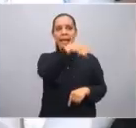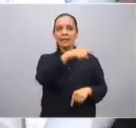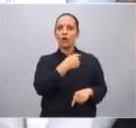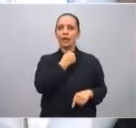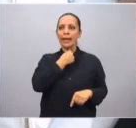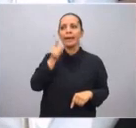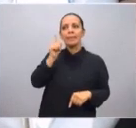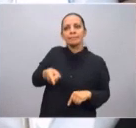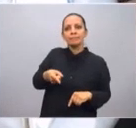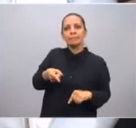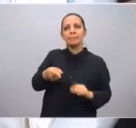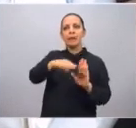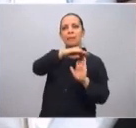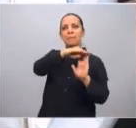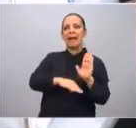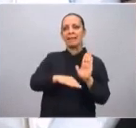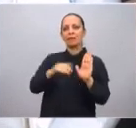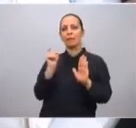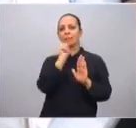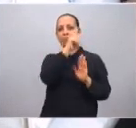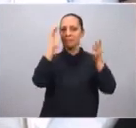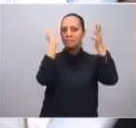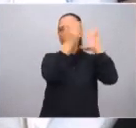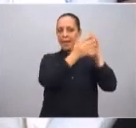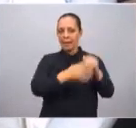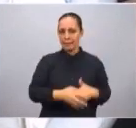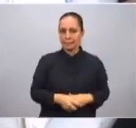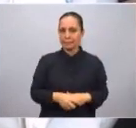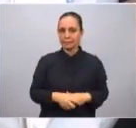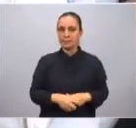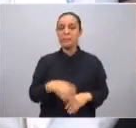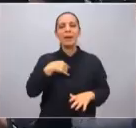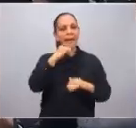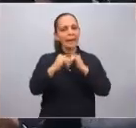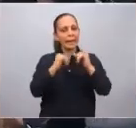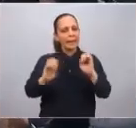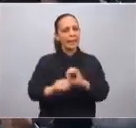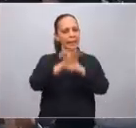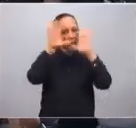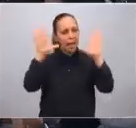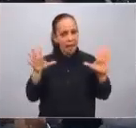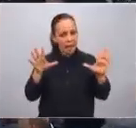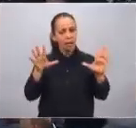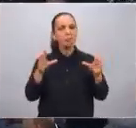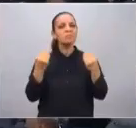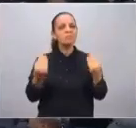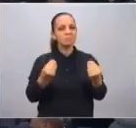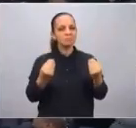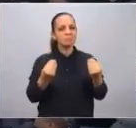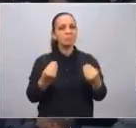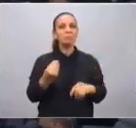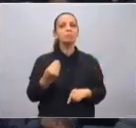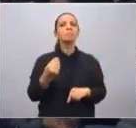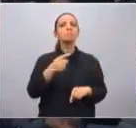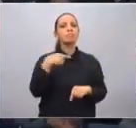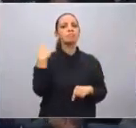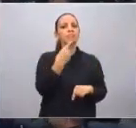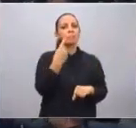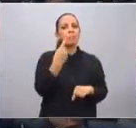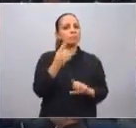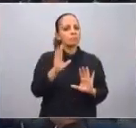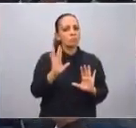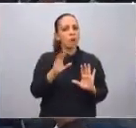firmemos la plataforma de Milei. Y para que quede claro también, no estamos de acuerdo con